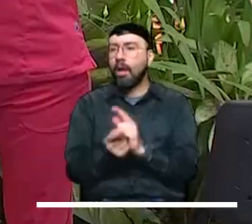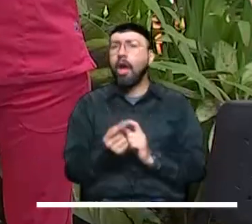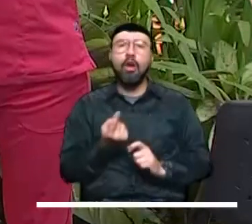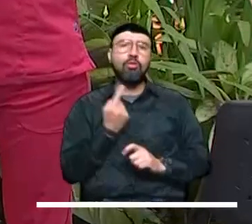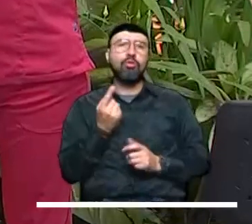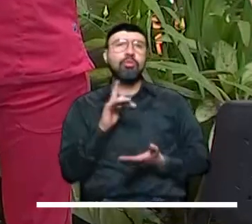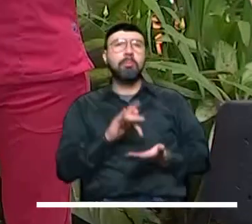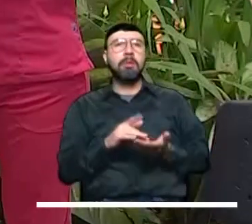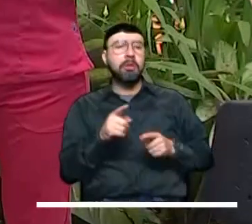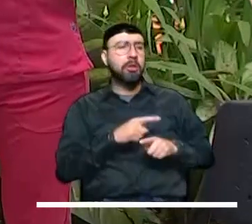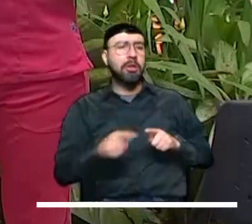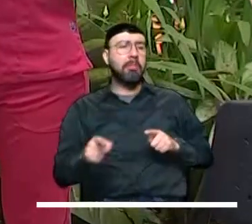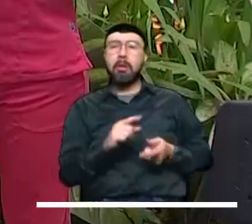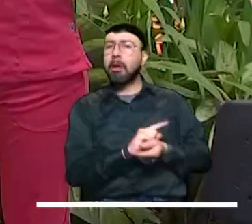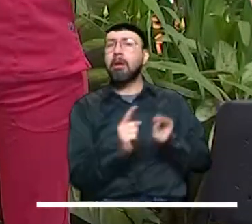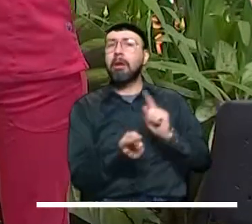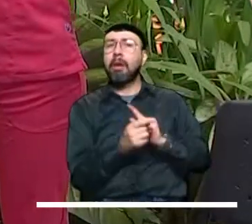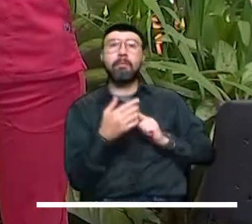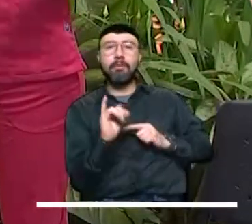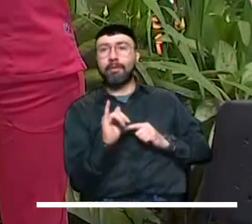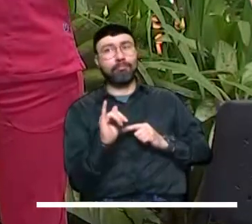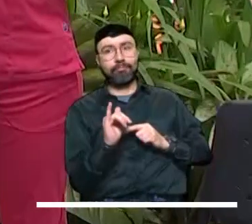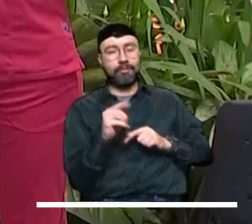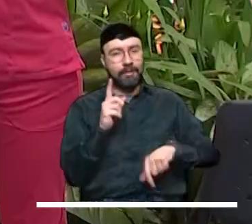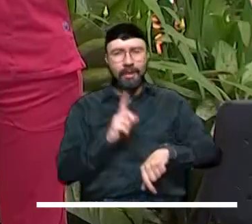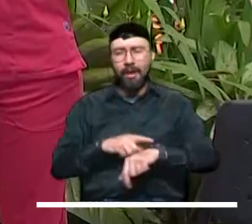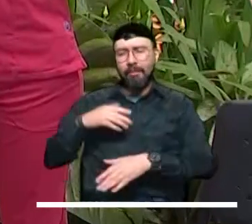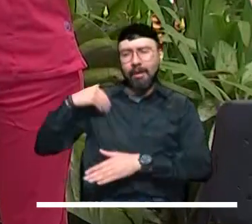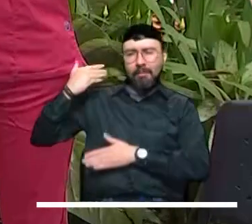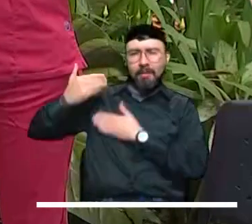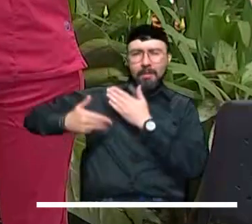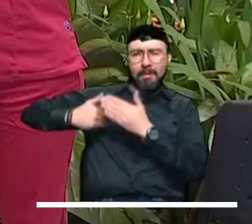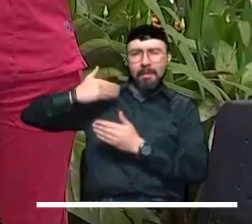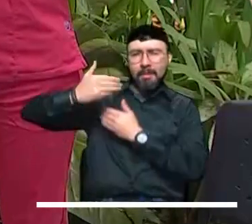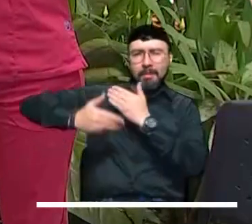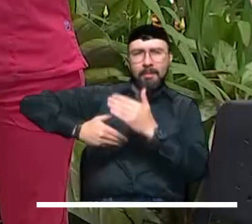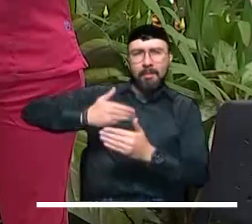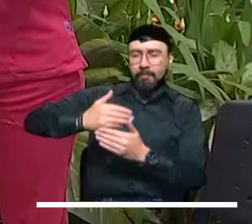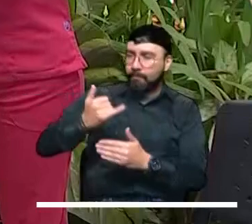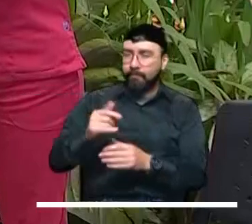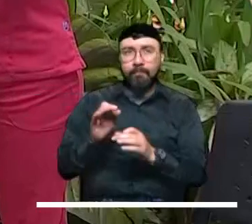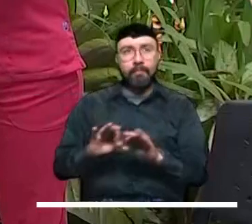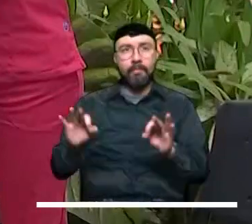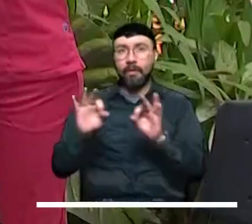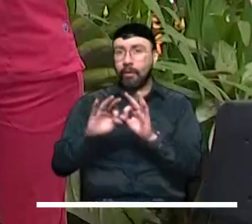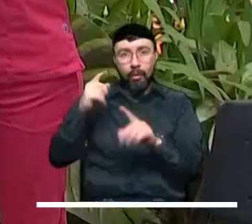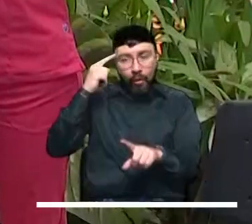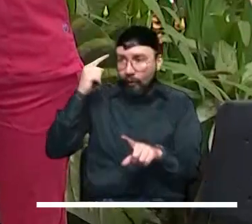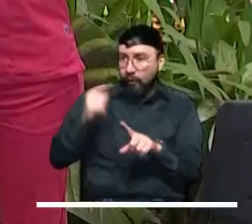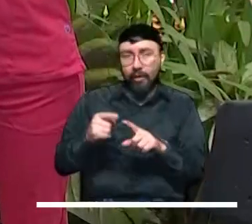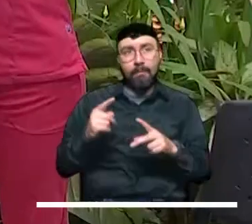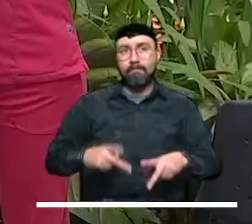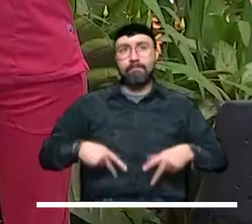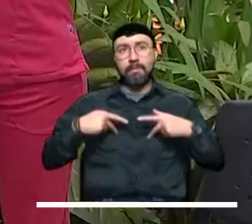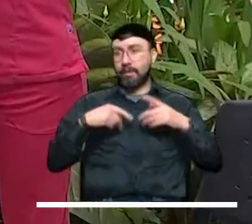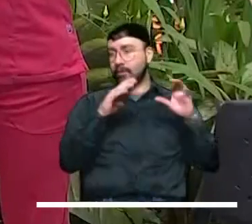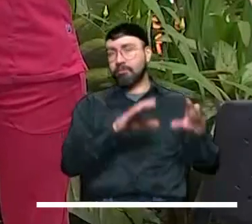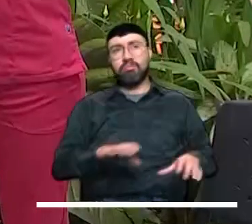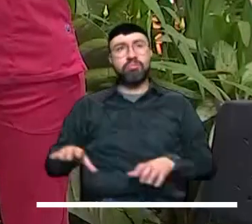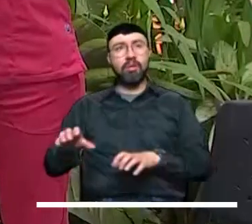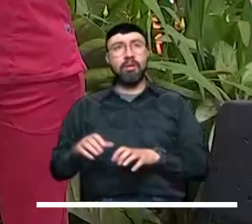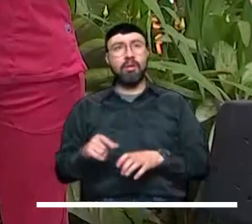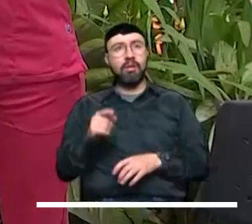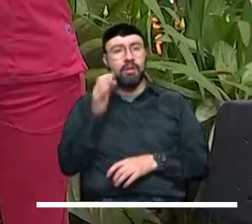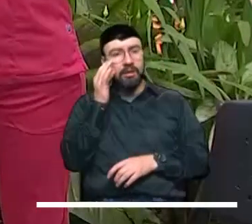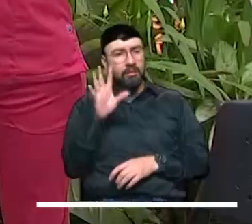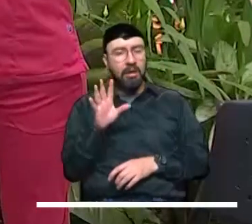acá, sino que esto debe cronificarse en el tiempo, debe llevarse a cabo por, lo ideal es toda la vida, no es encontrar una dieta